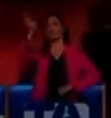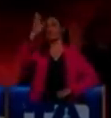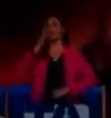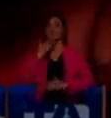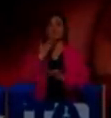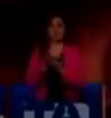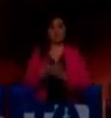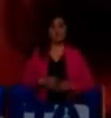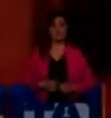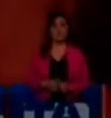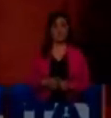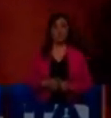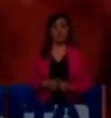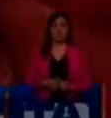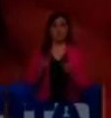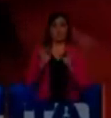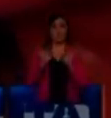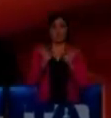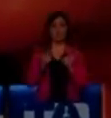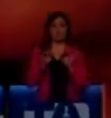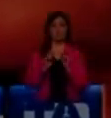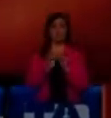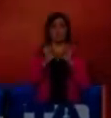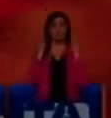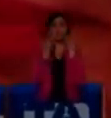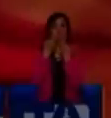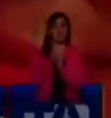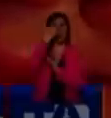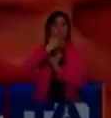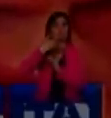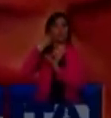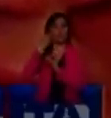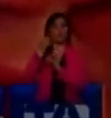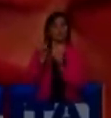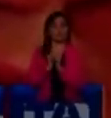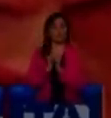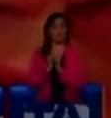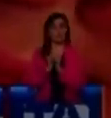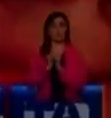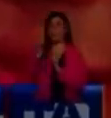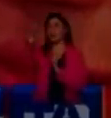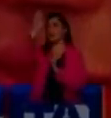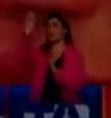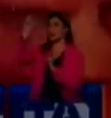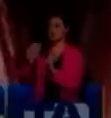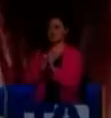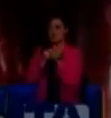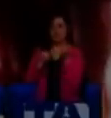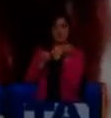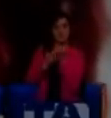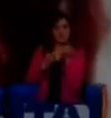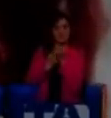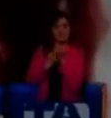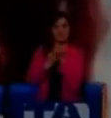he tenido la fortuna de contar con mi hermosa familia, de contar y de entender que Dios está ahí arriba y que